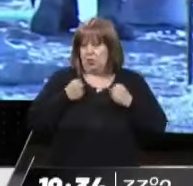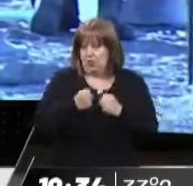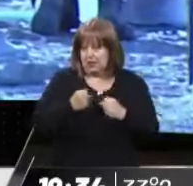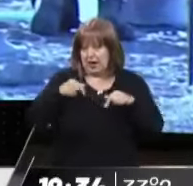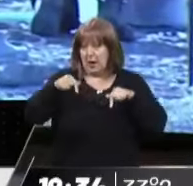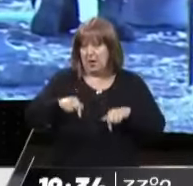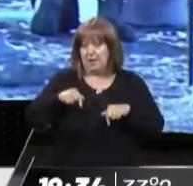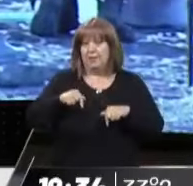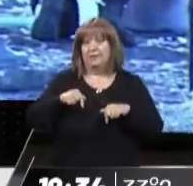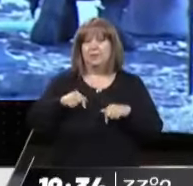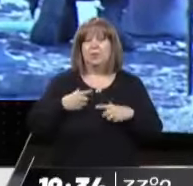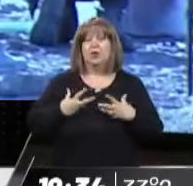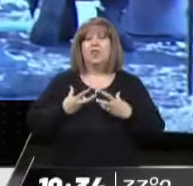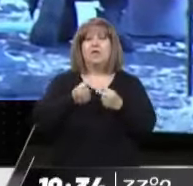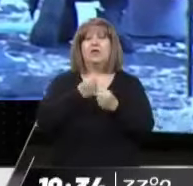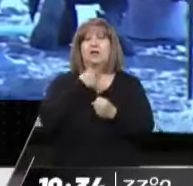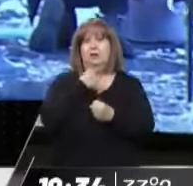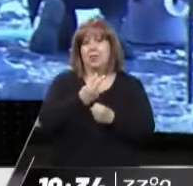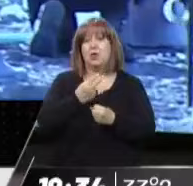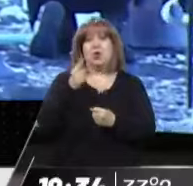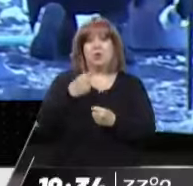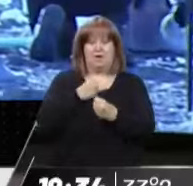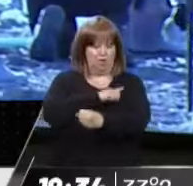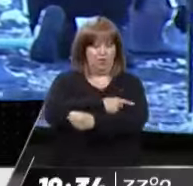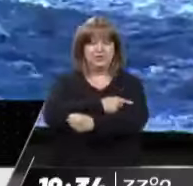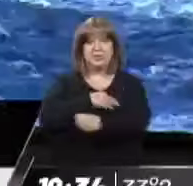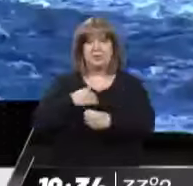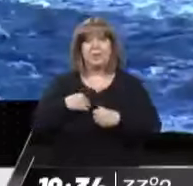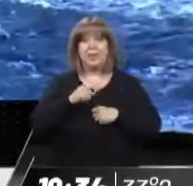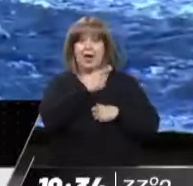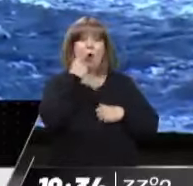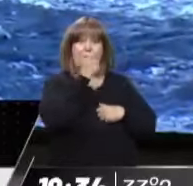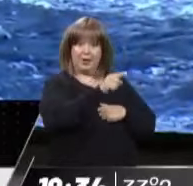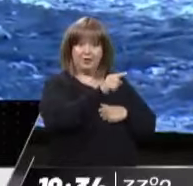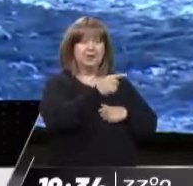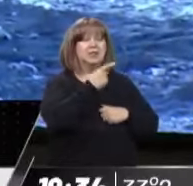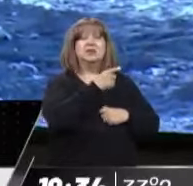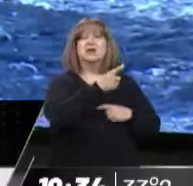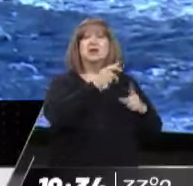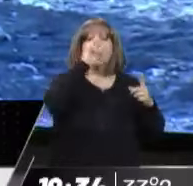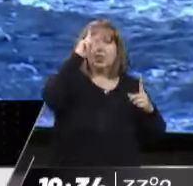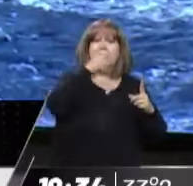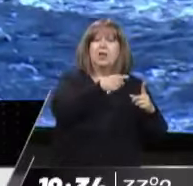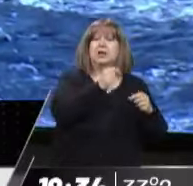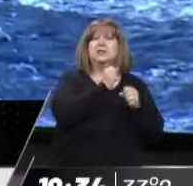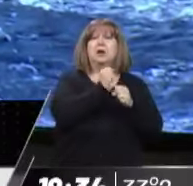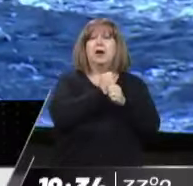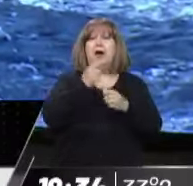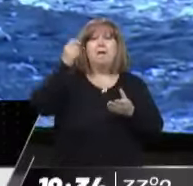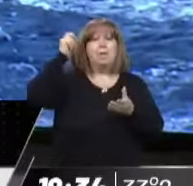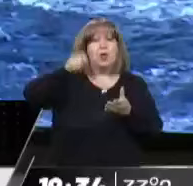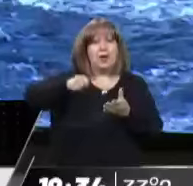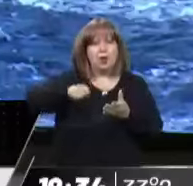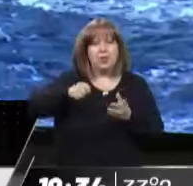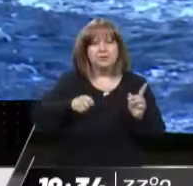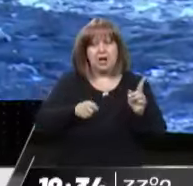mamá porque tengo que estar acá y defender a mi hijo. Él aducía primero que trabajaba en el Poder Judicial, le